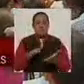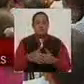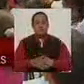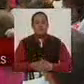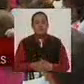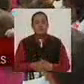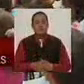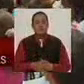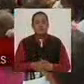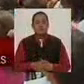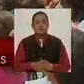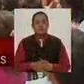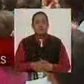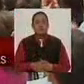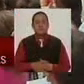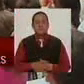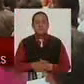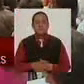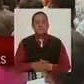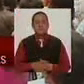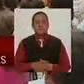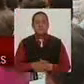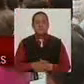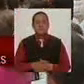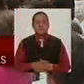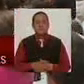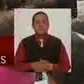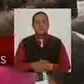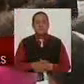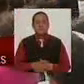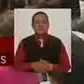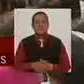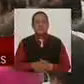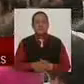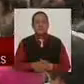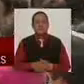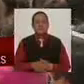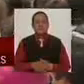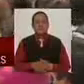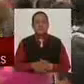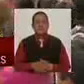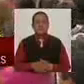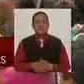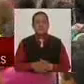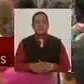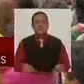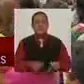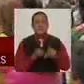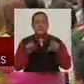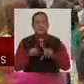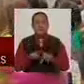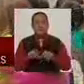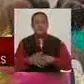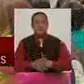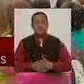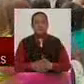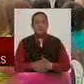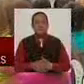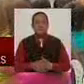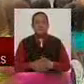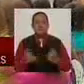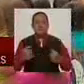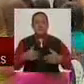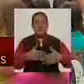simbólica de kits familiares a dos damas representantes de la comunidad de Yuquiza. De igual forma, los baldes